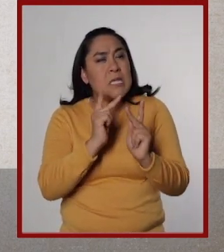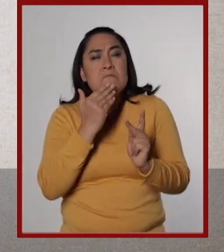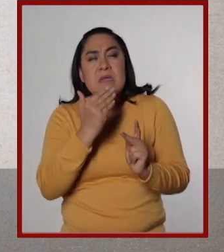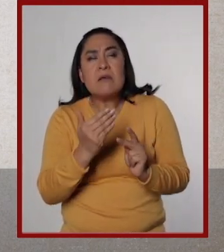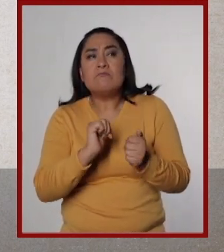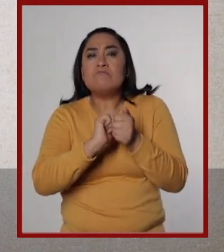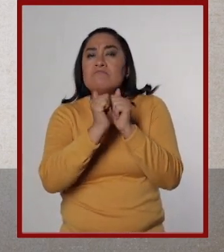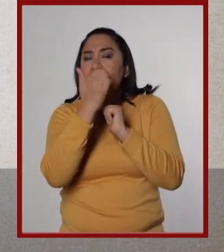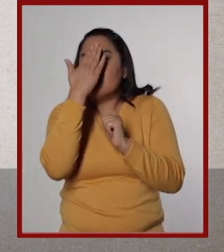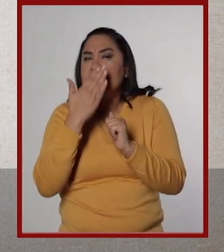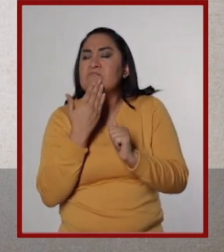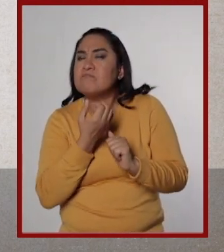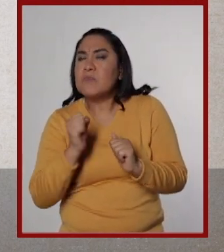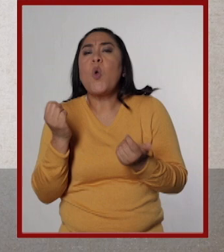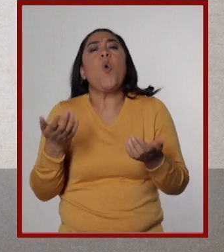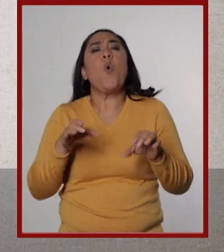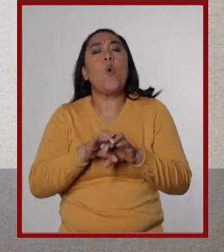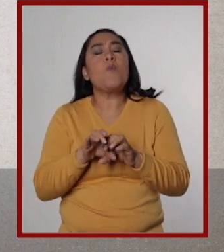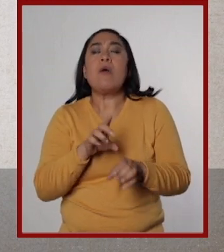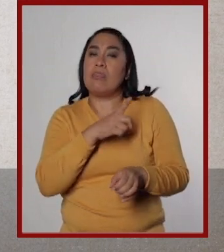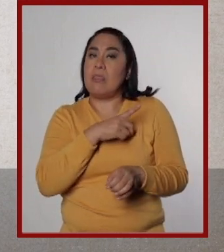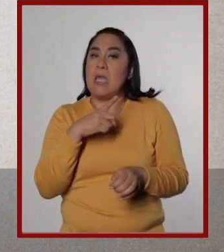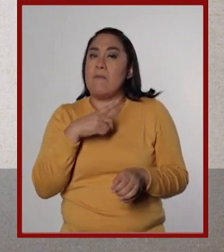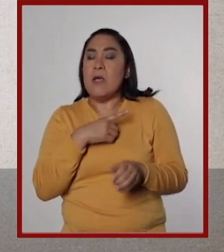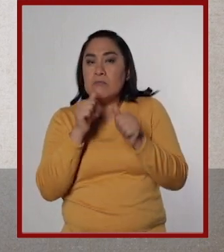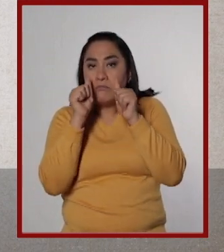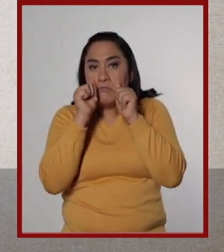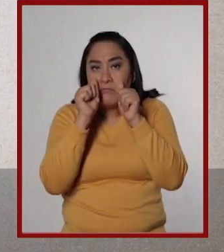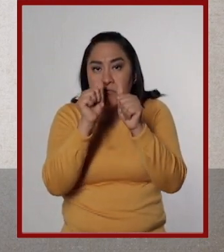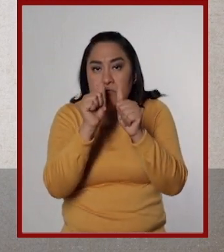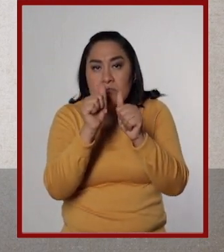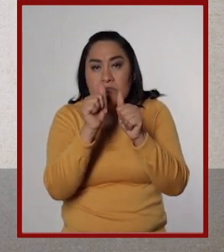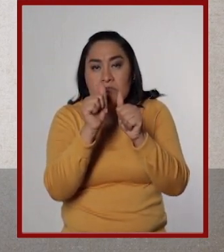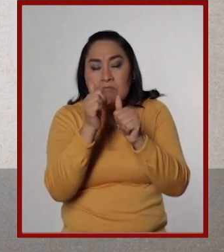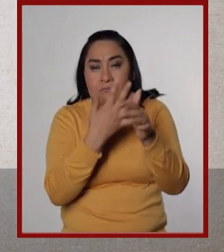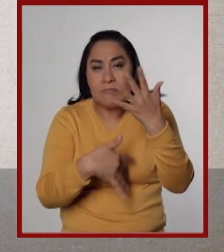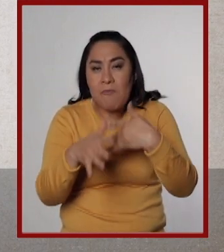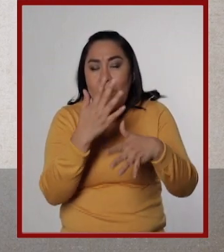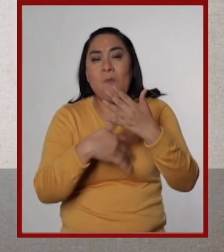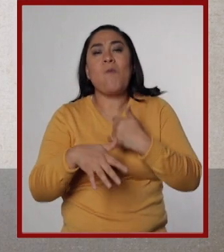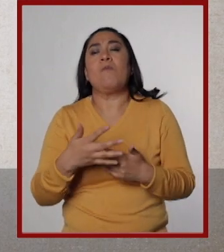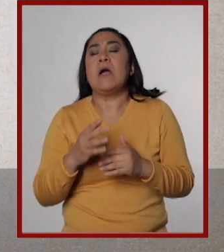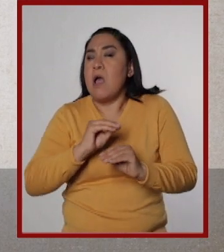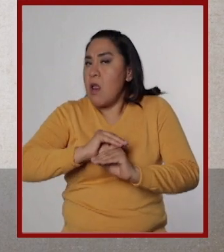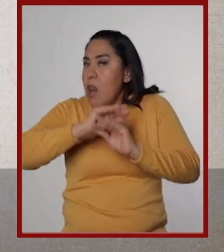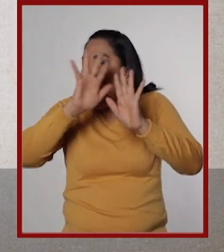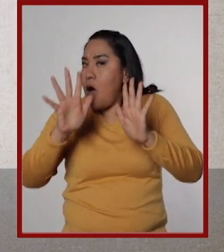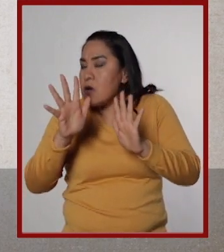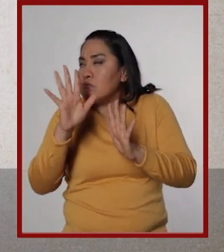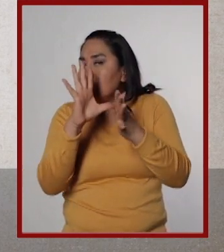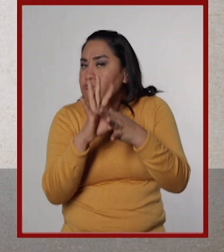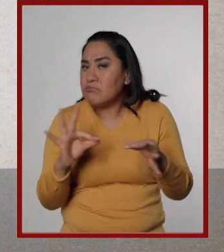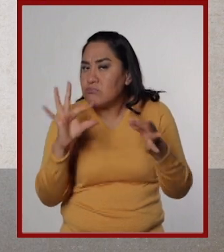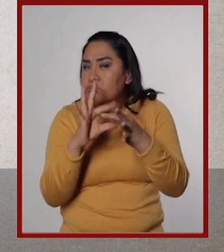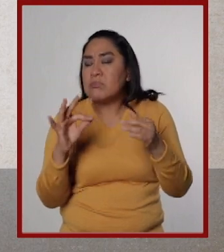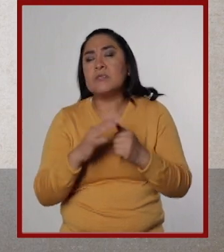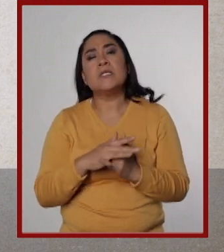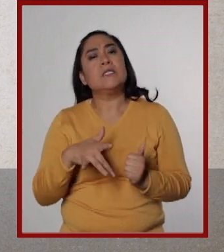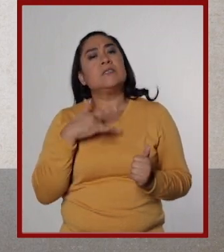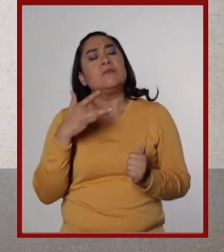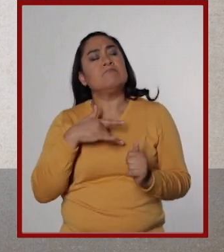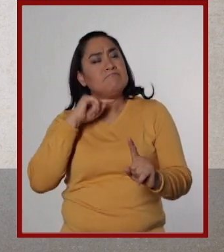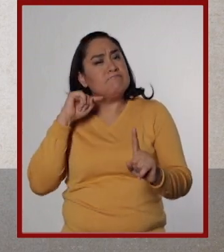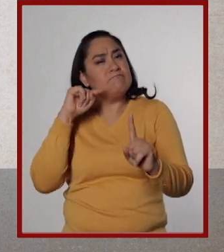son la escucha activa y empática, la claridad y la precisión, la asertividad y